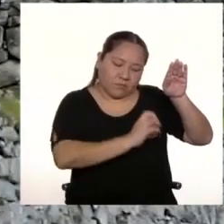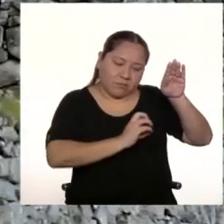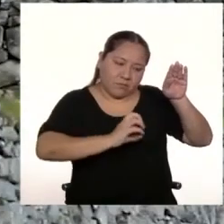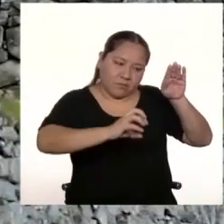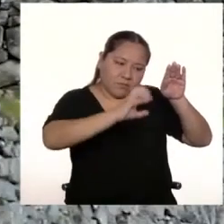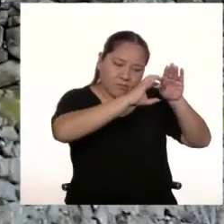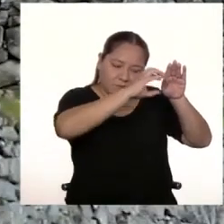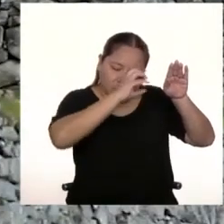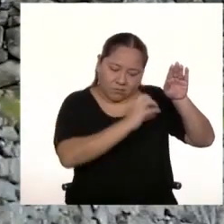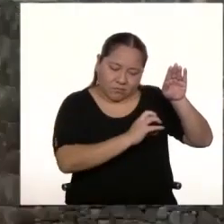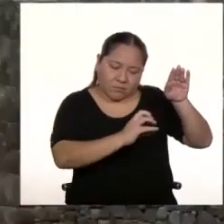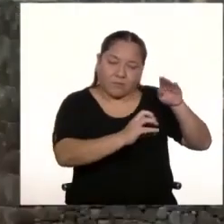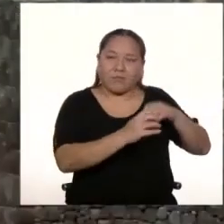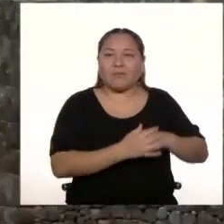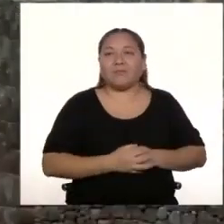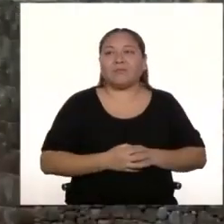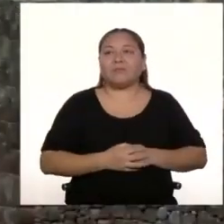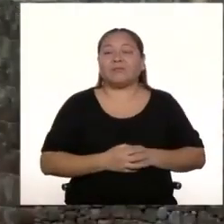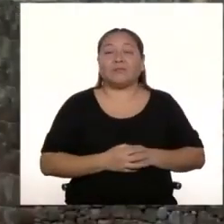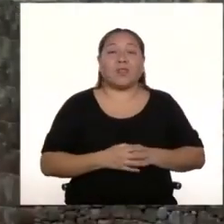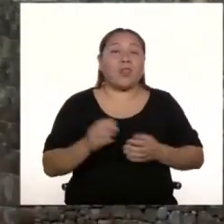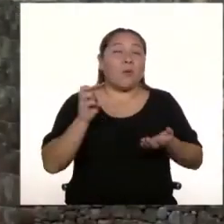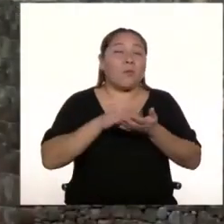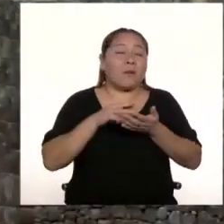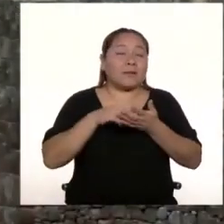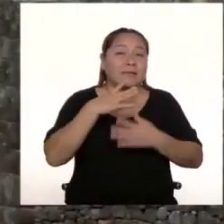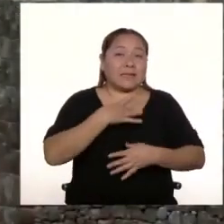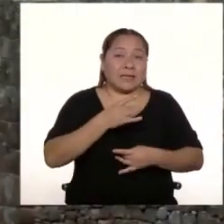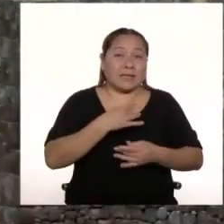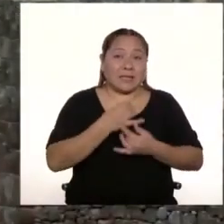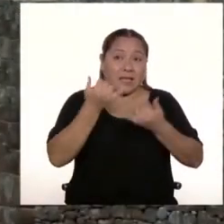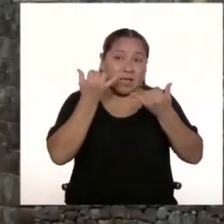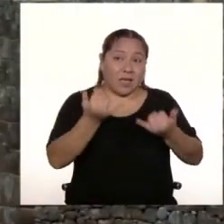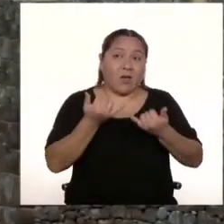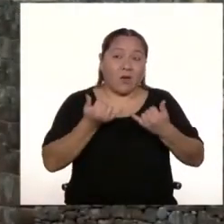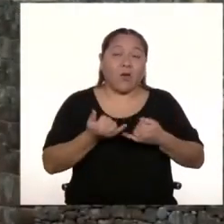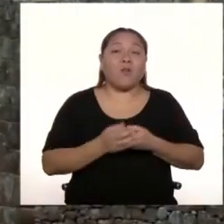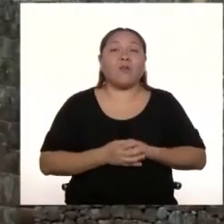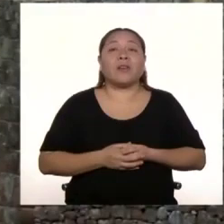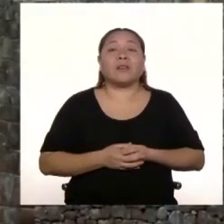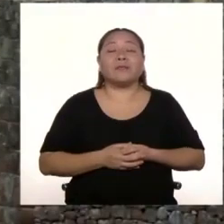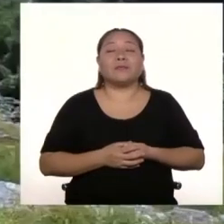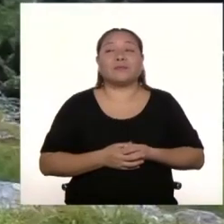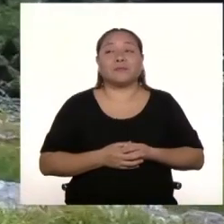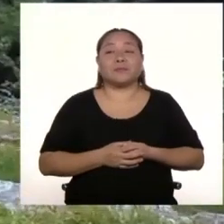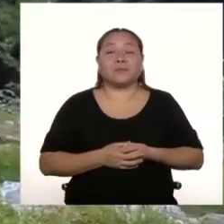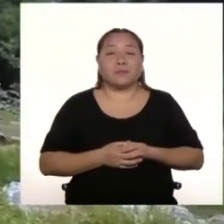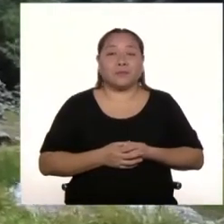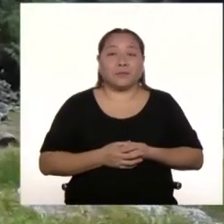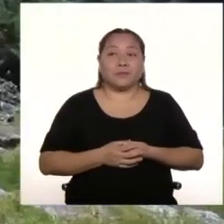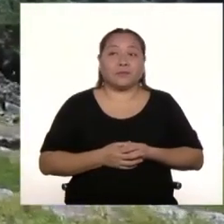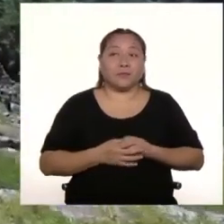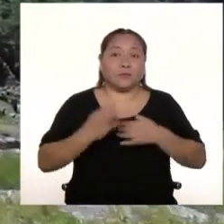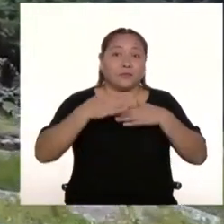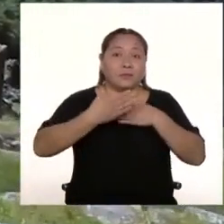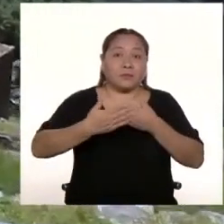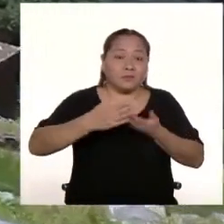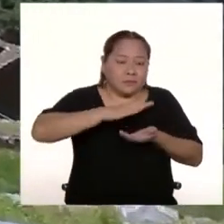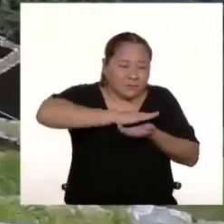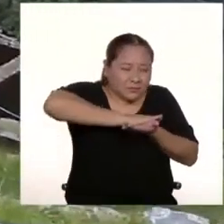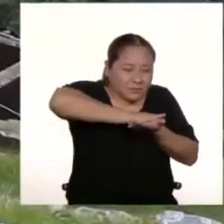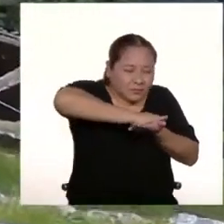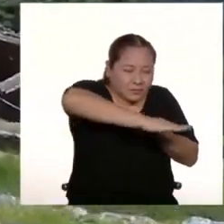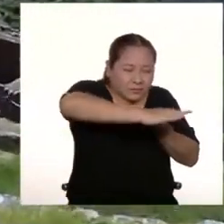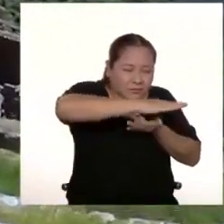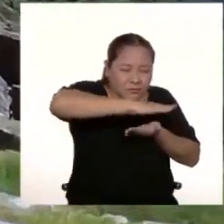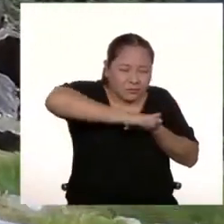Pero lo más interesante de todo es, en el mundo contemporáneo, o en la racionalidad moderna, vamos a decir, después de haber hecho toda una